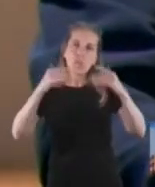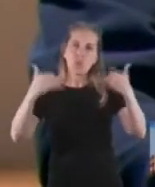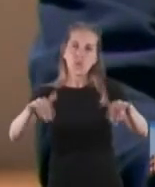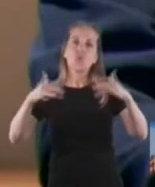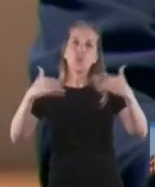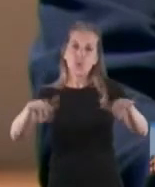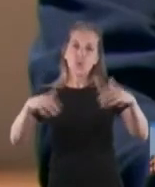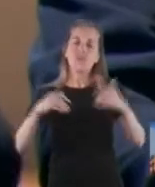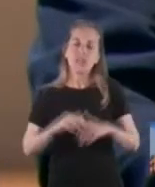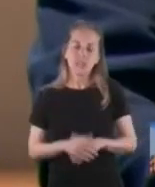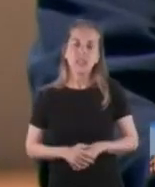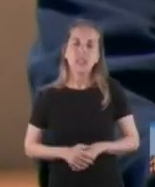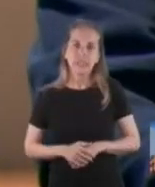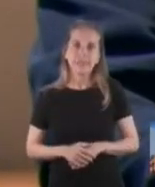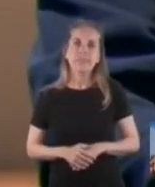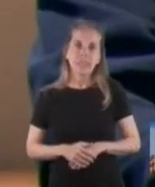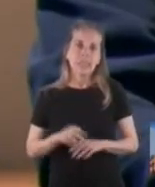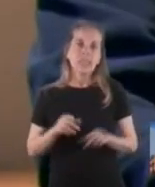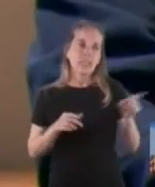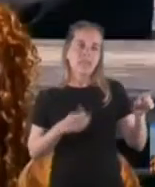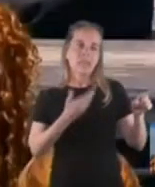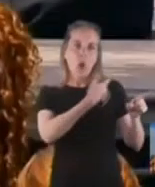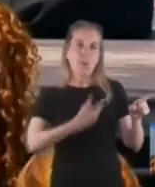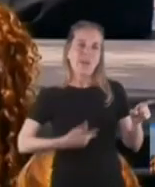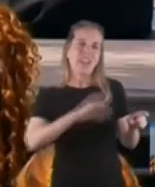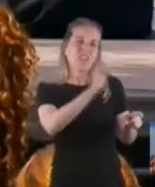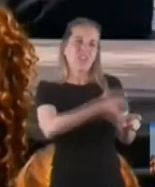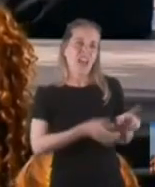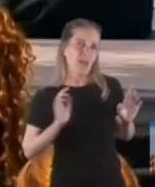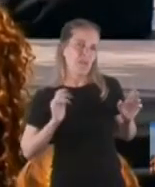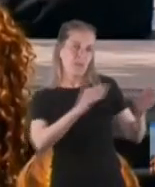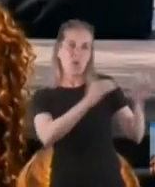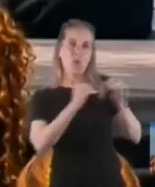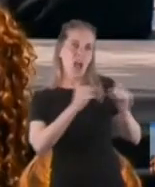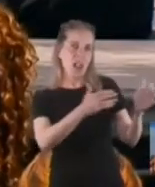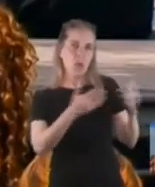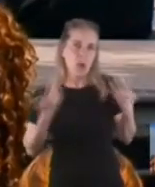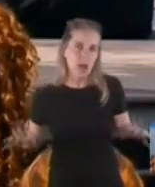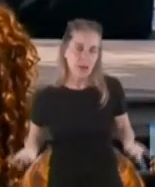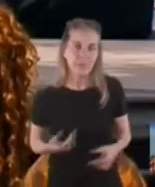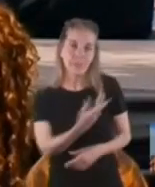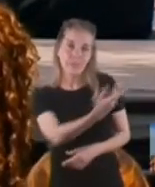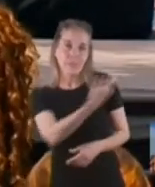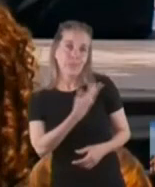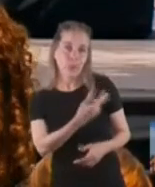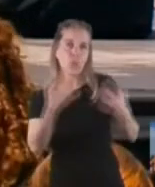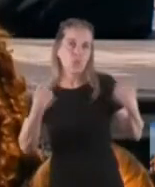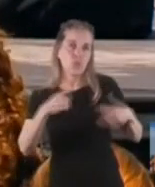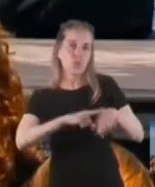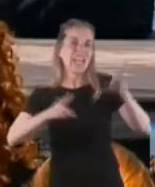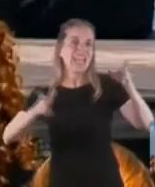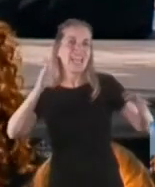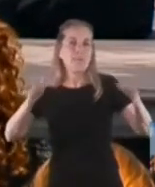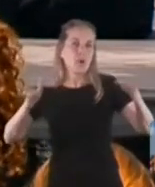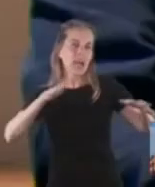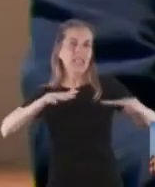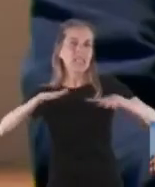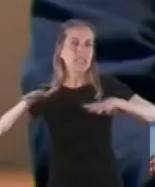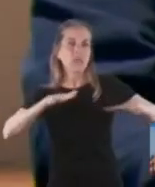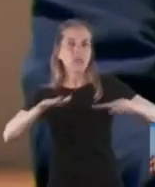un tiempo muy difícil. Hemos pasado, Alberto lo sabe porque lo tocó como a mí. Nos ha tocado vivir un tiempo donde